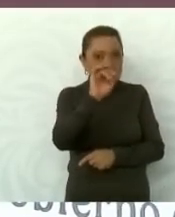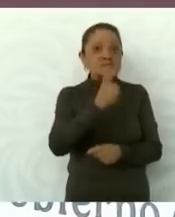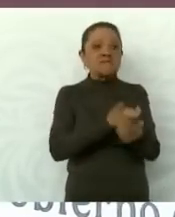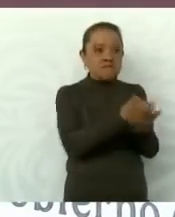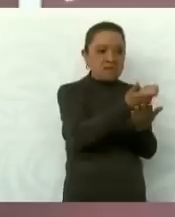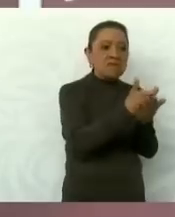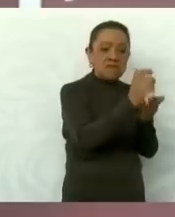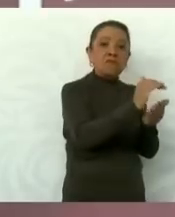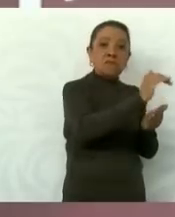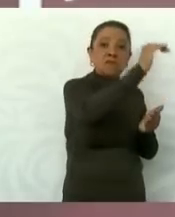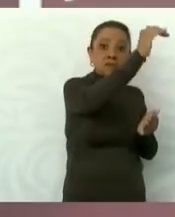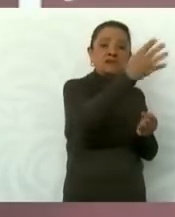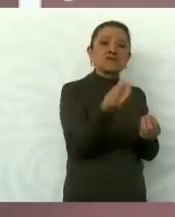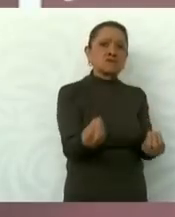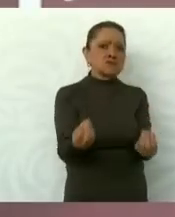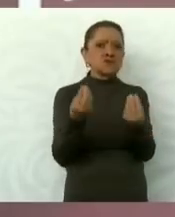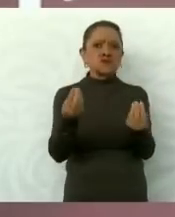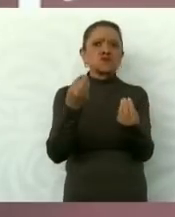México.